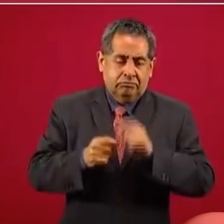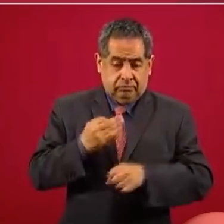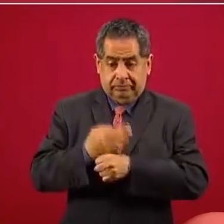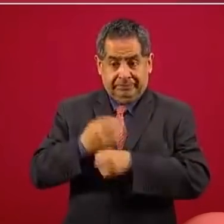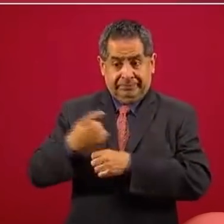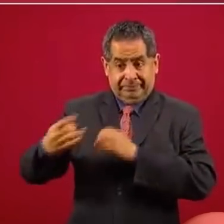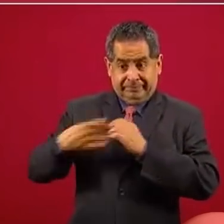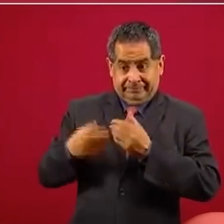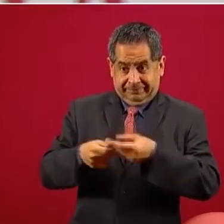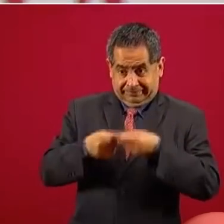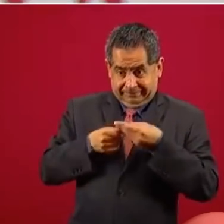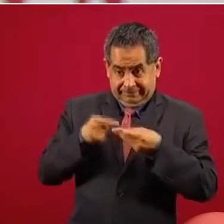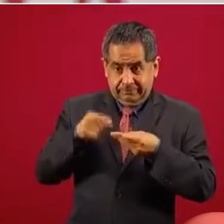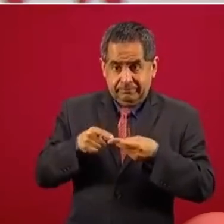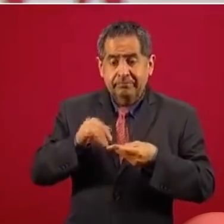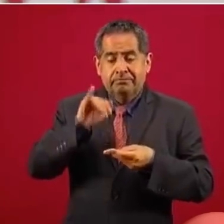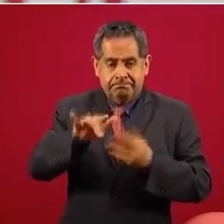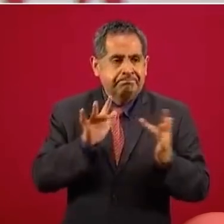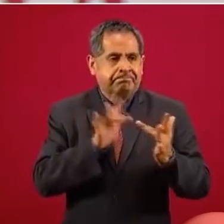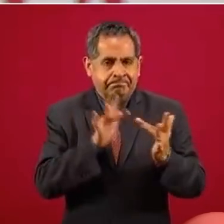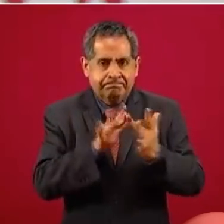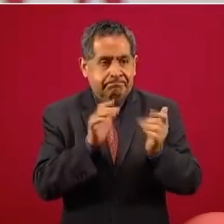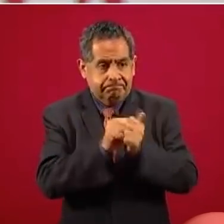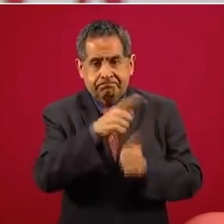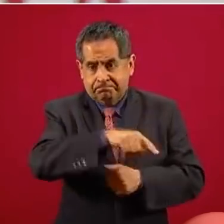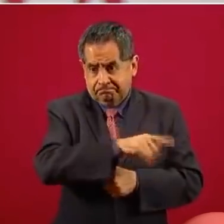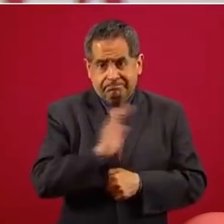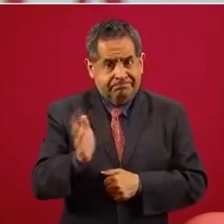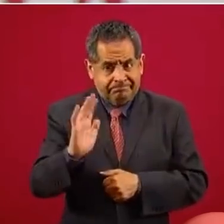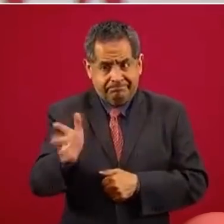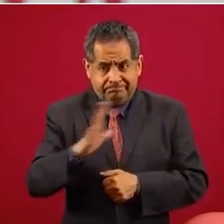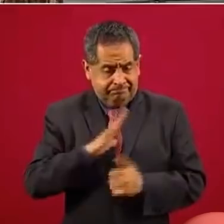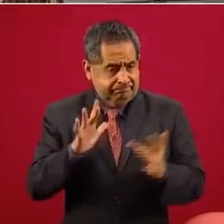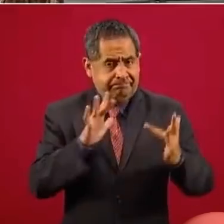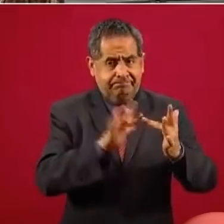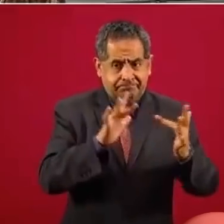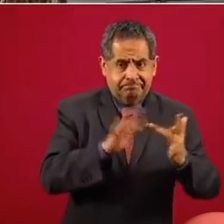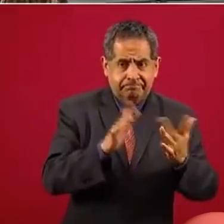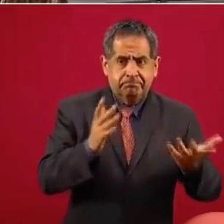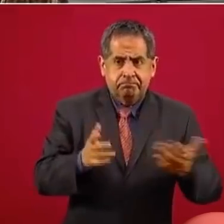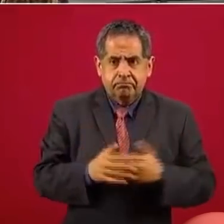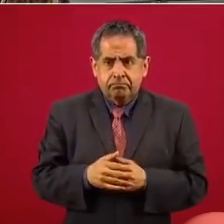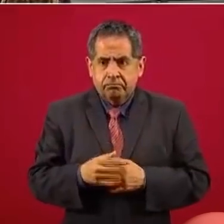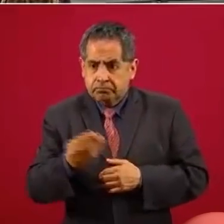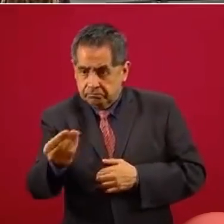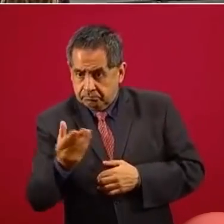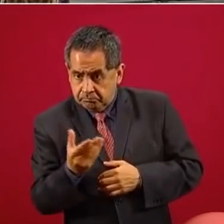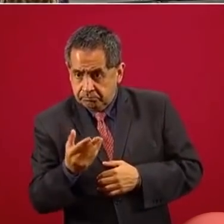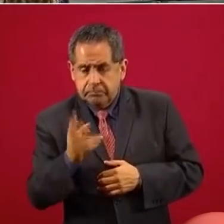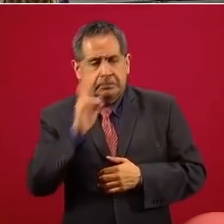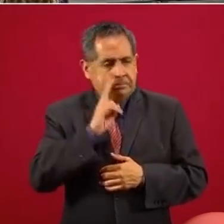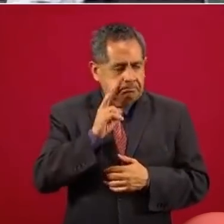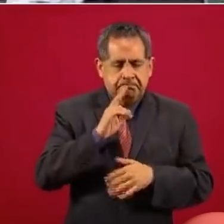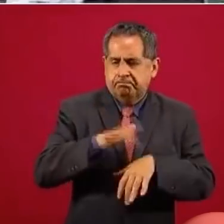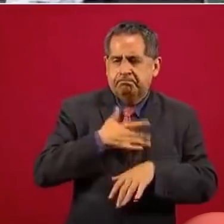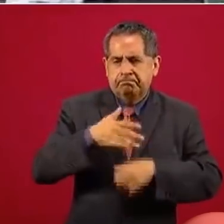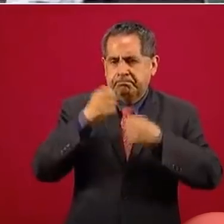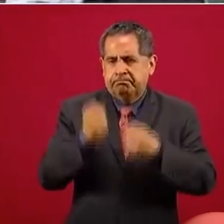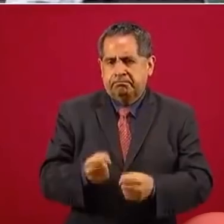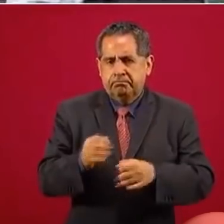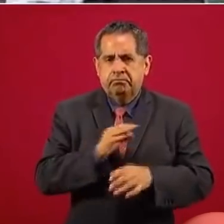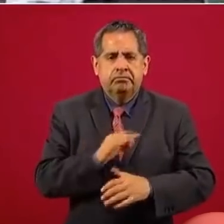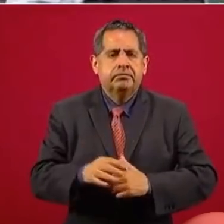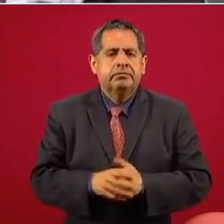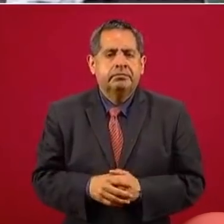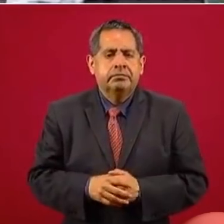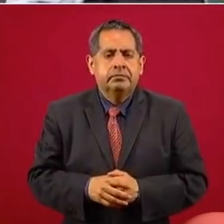ahorita el reporte de que sí está en contacto con ellos. Sí, dándonos el dato, pues podemos garantizar que así sea.